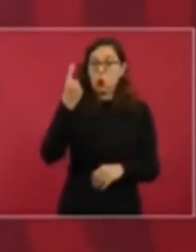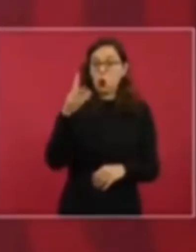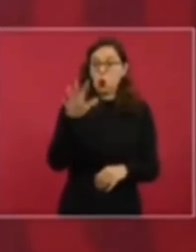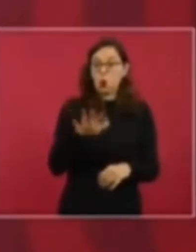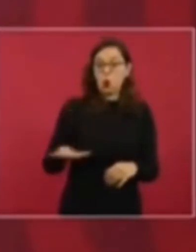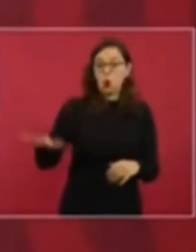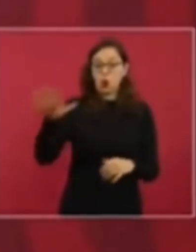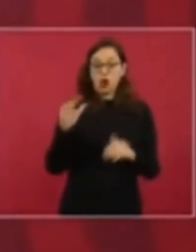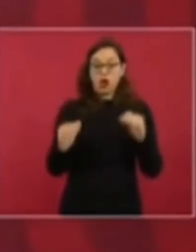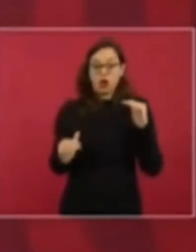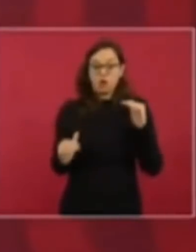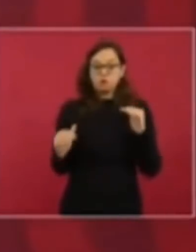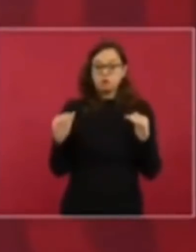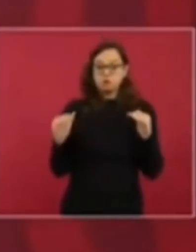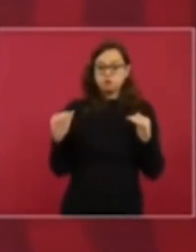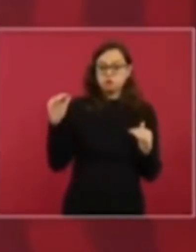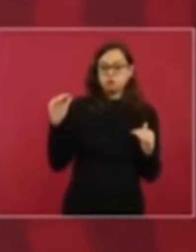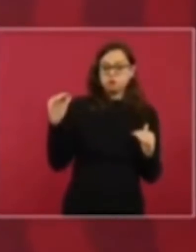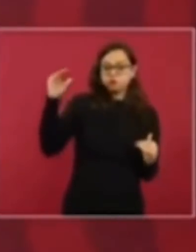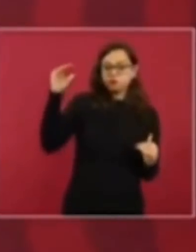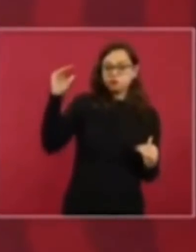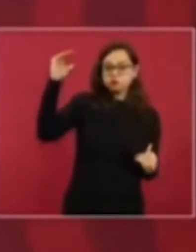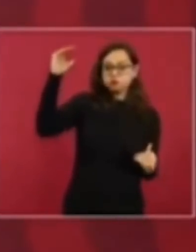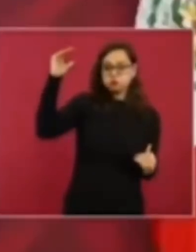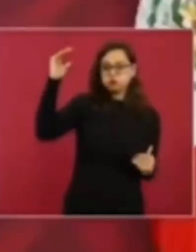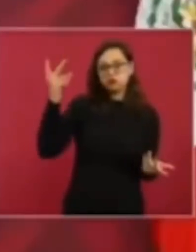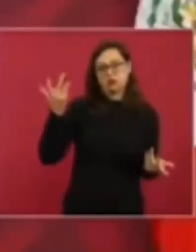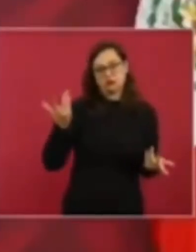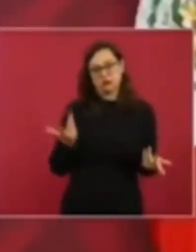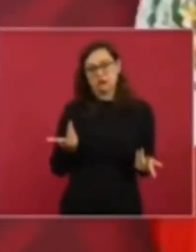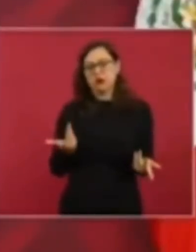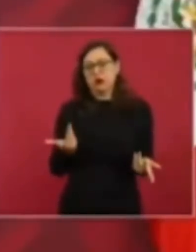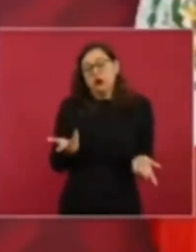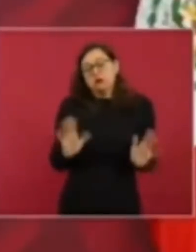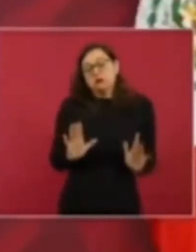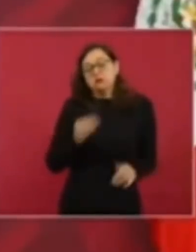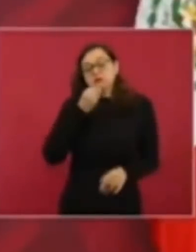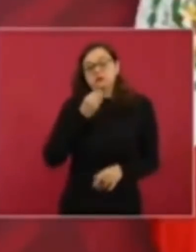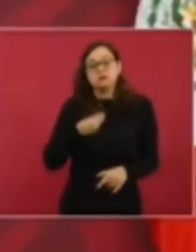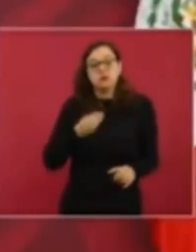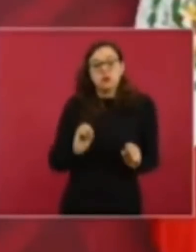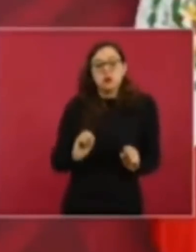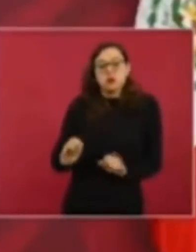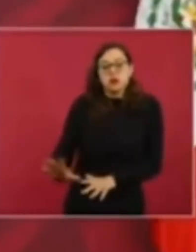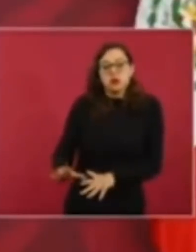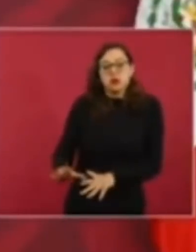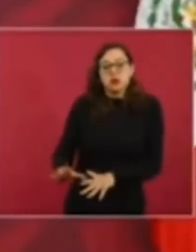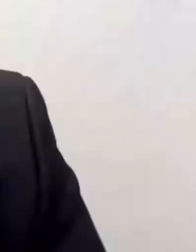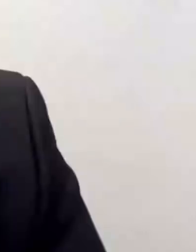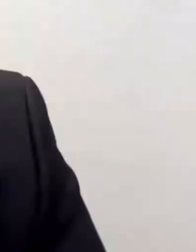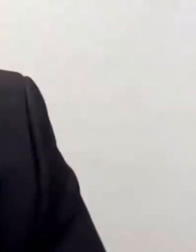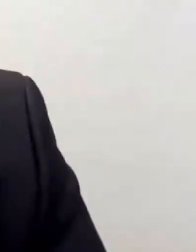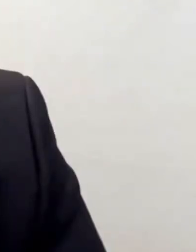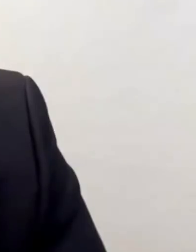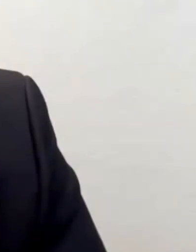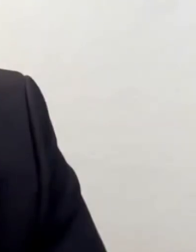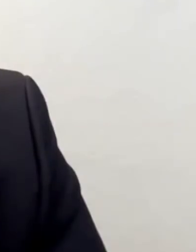que se puede convertir en una amenaza.